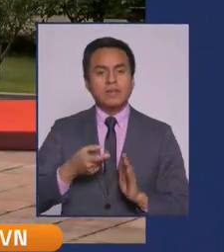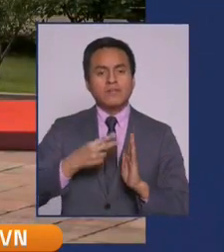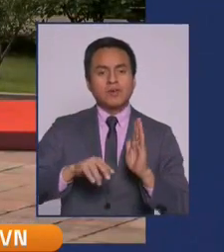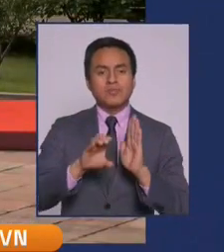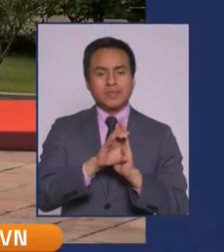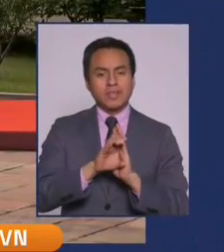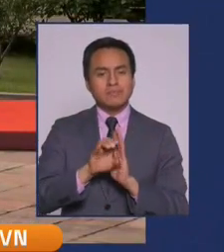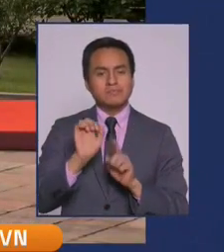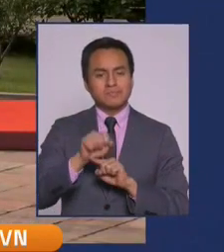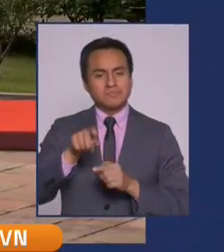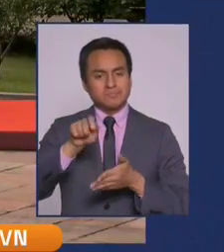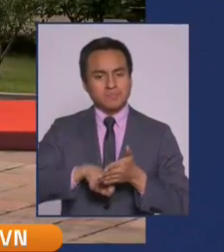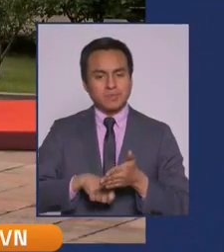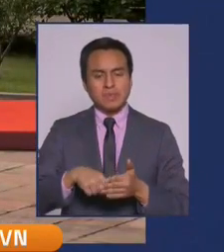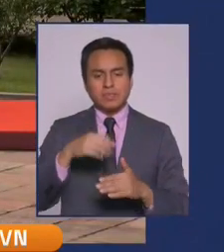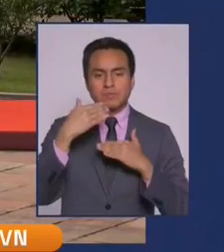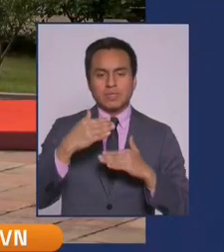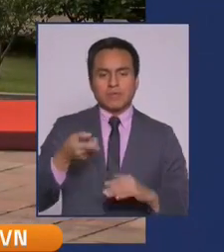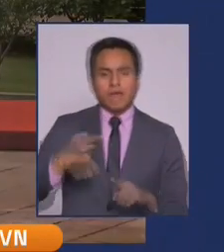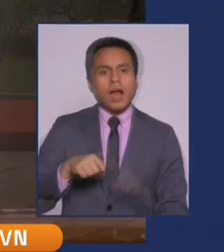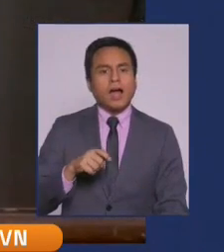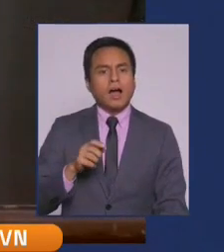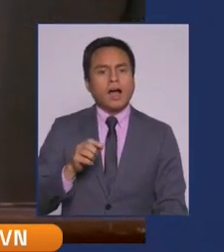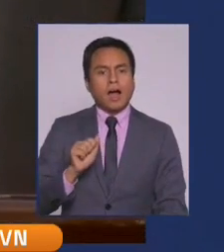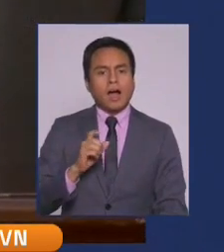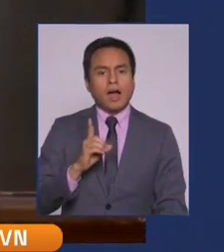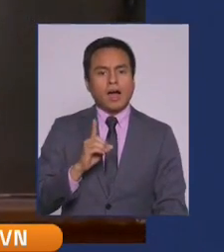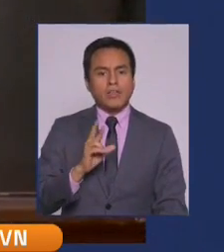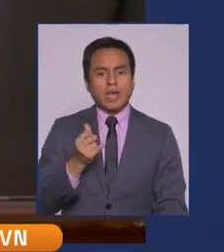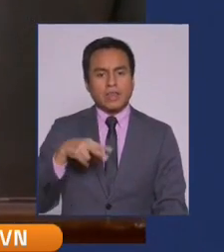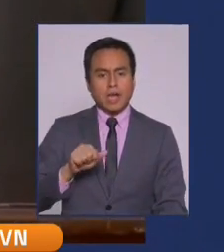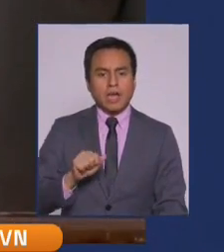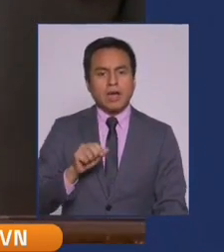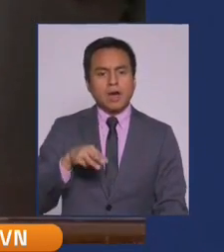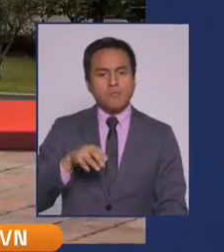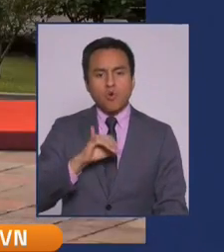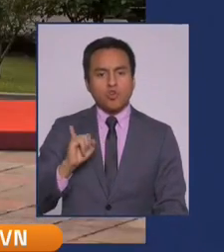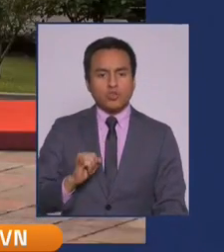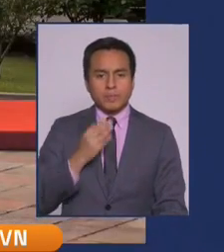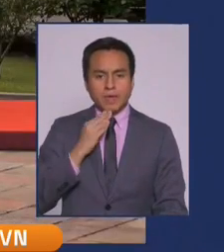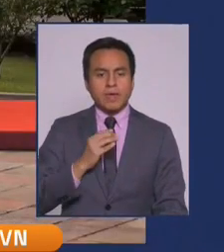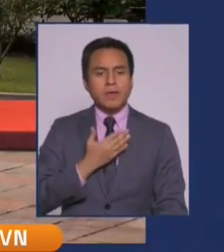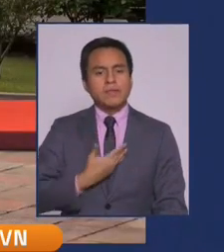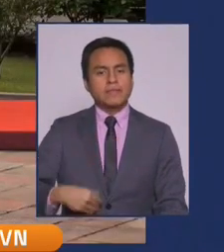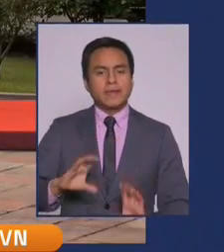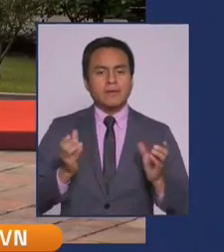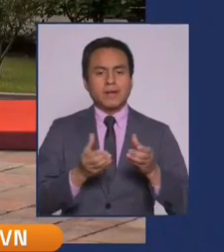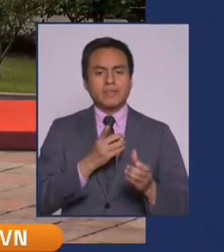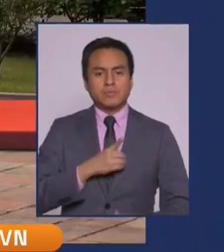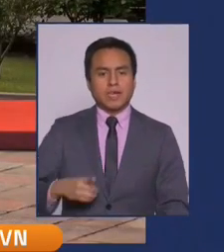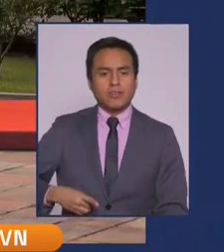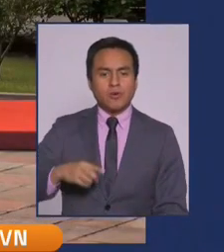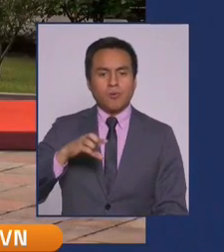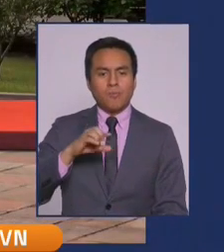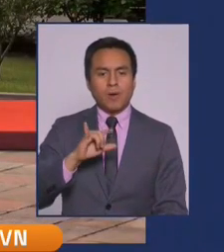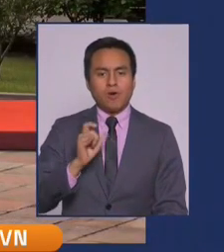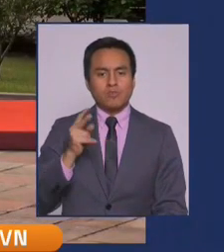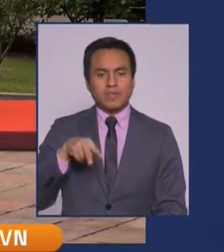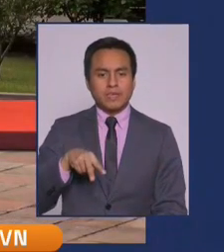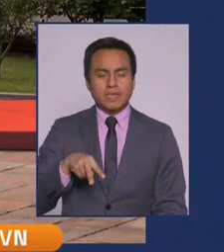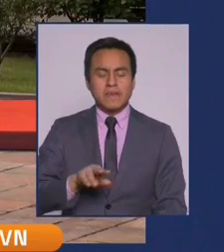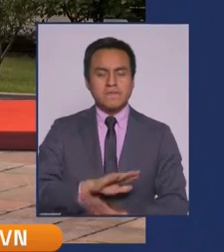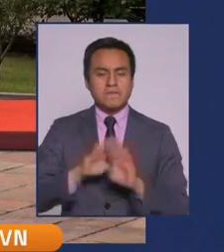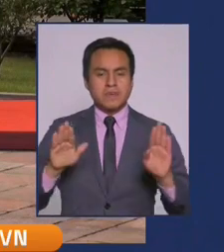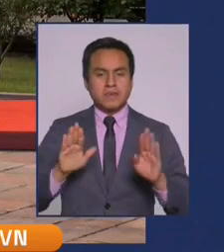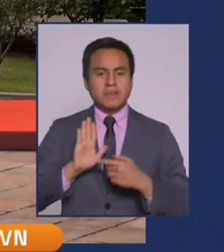complicado. O sea, todo ha sido raro este año. Por lo tanto, nosotros no, y muchos alcaldes, no vamos a hacer eso. También está la posibilidad